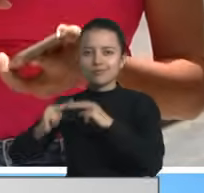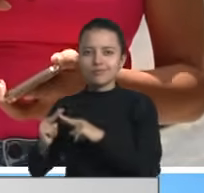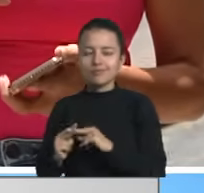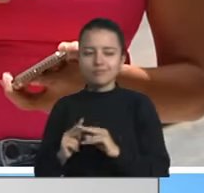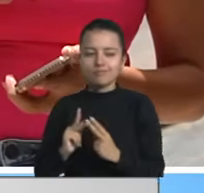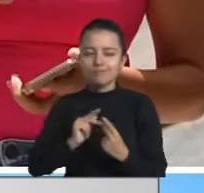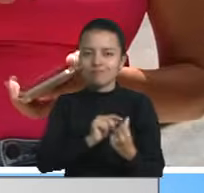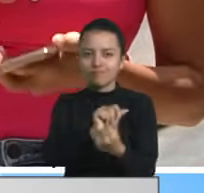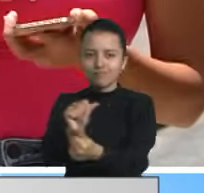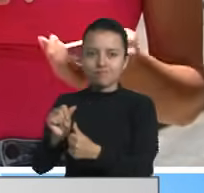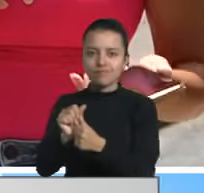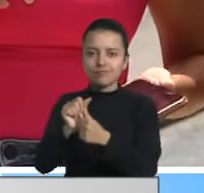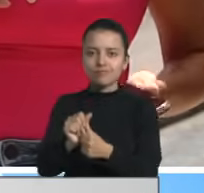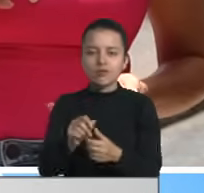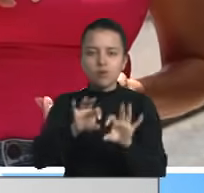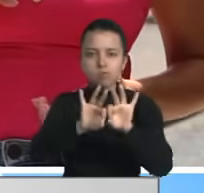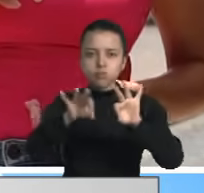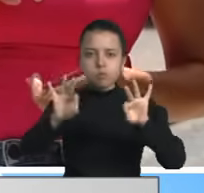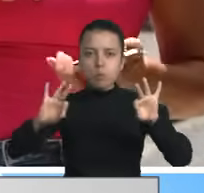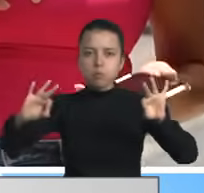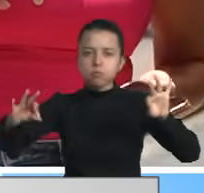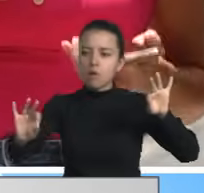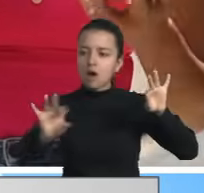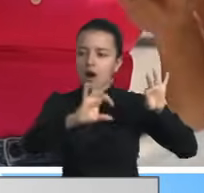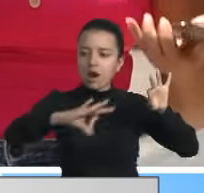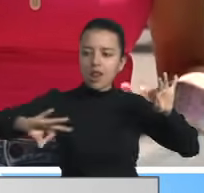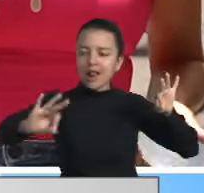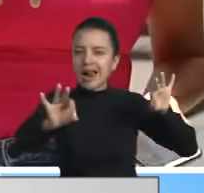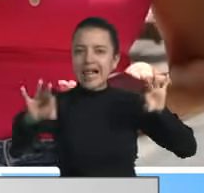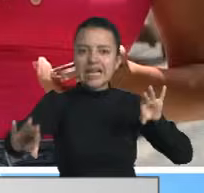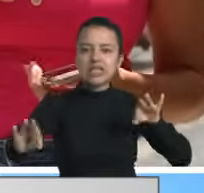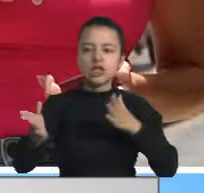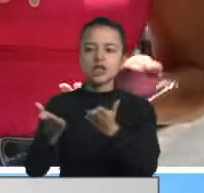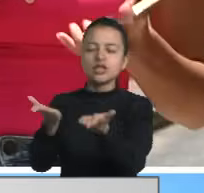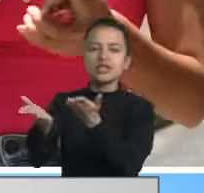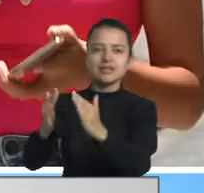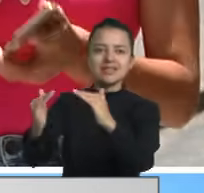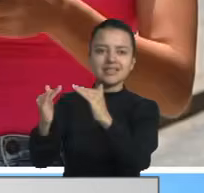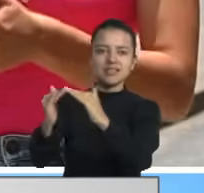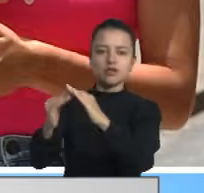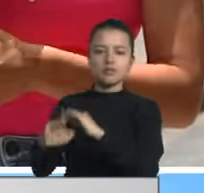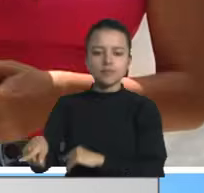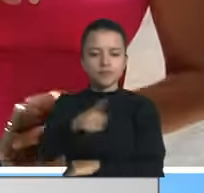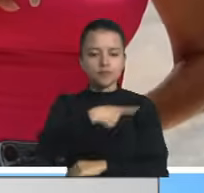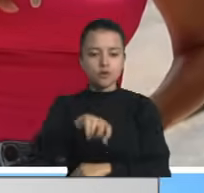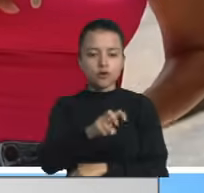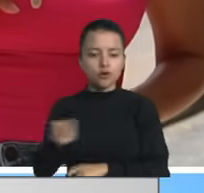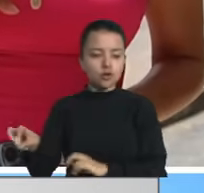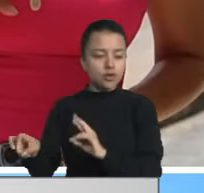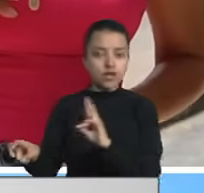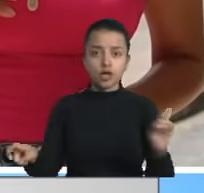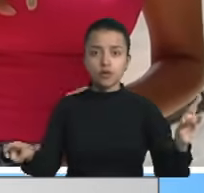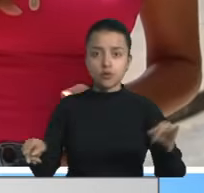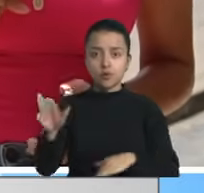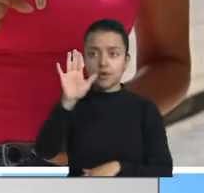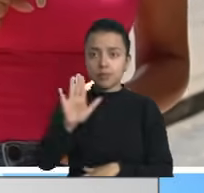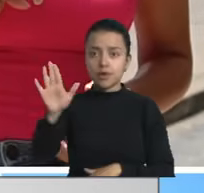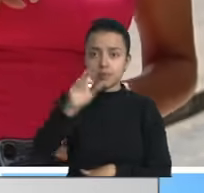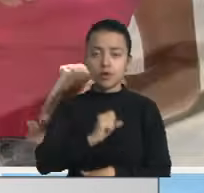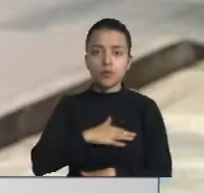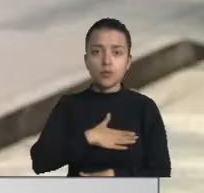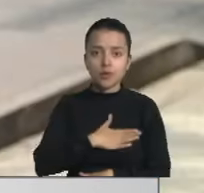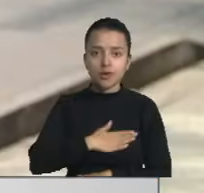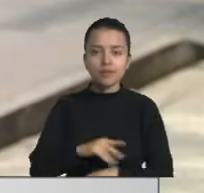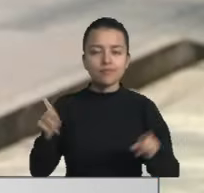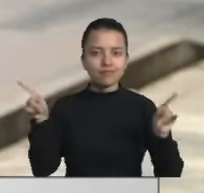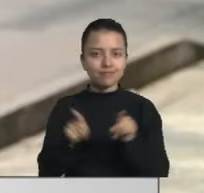hacer inversión también en los acueductos que ya existen. Estas inversiones se harán al norte y al sur del departamento de Bolívar. Con esta